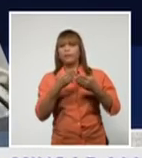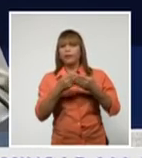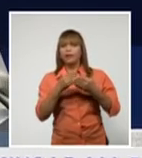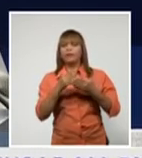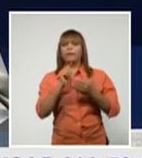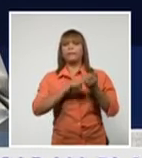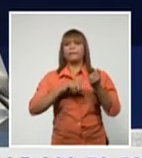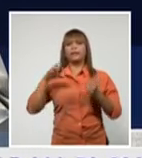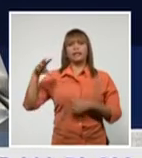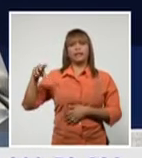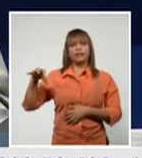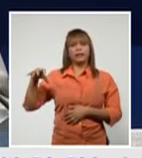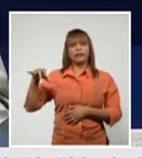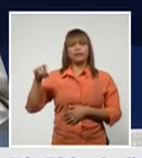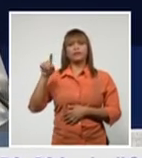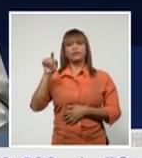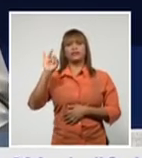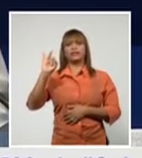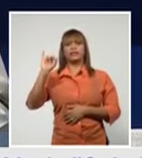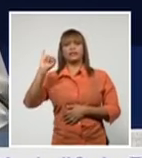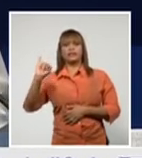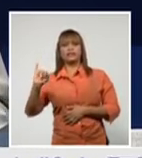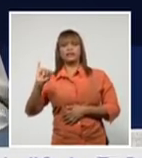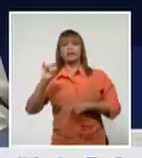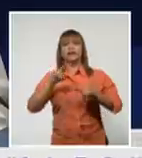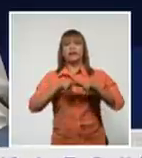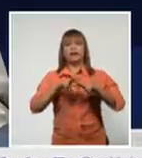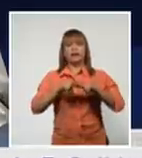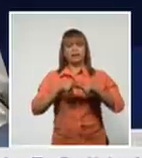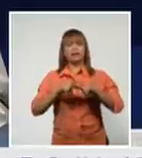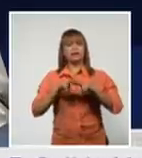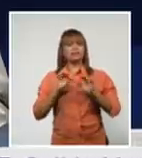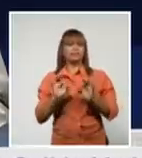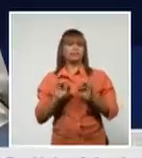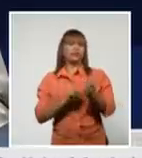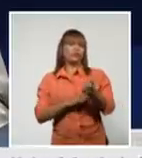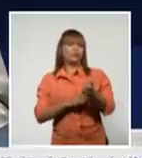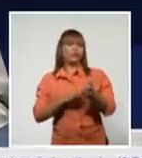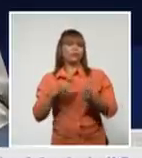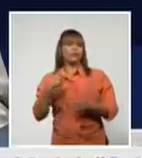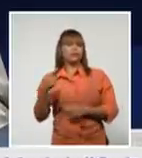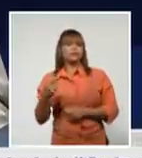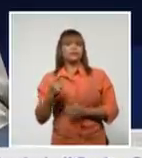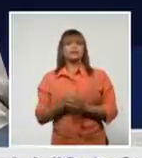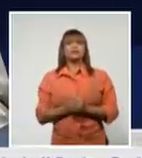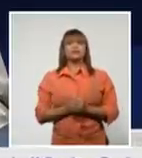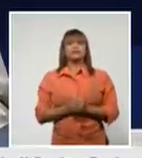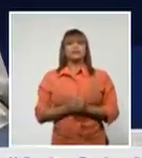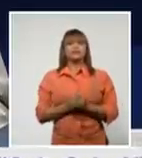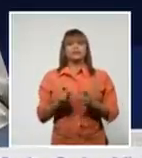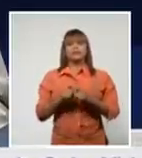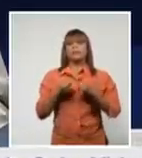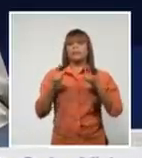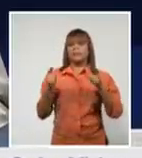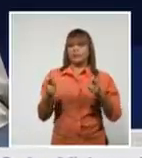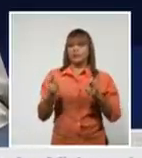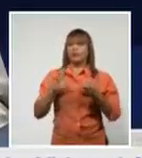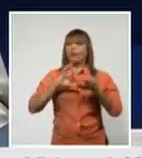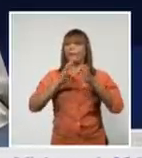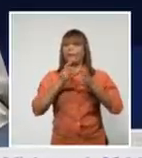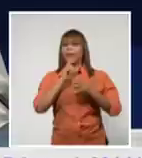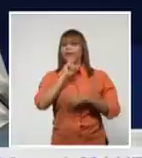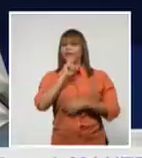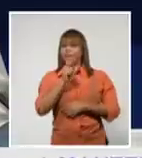Río 76, de La Habana, como es natural, con un universo mayor, con la complejidad